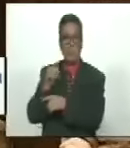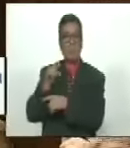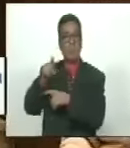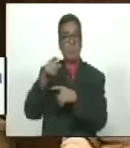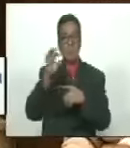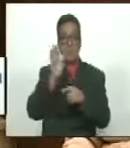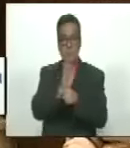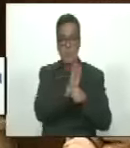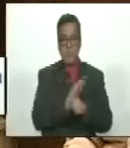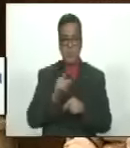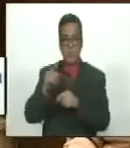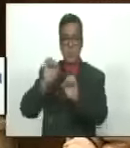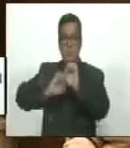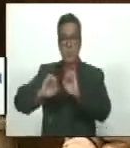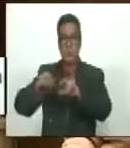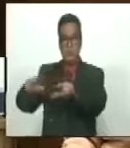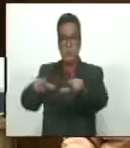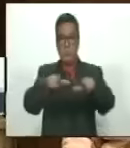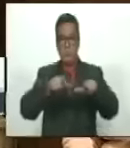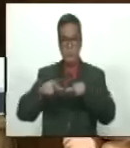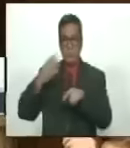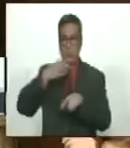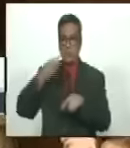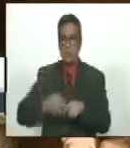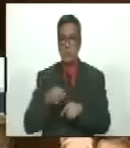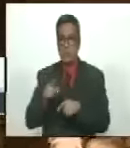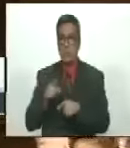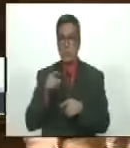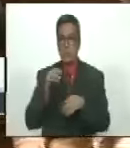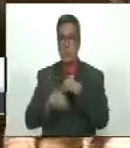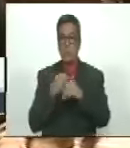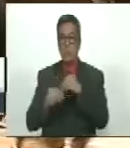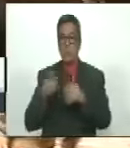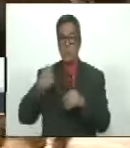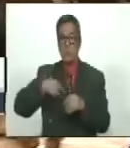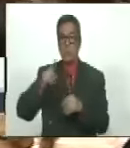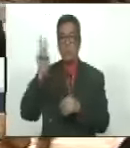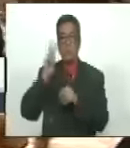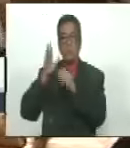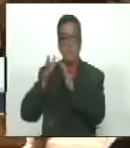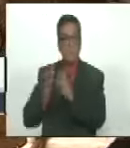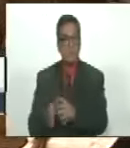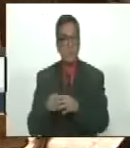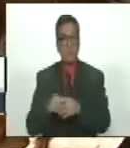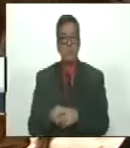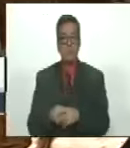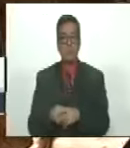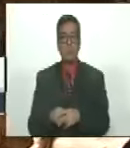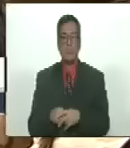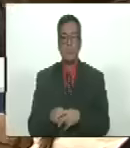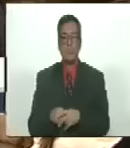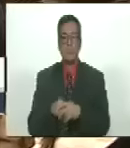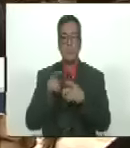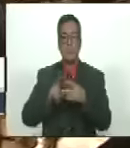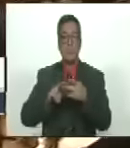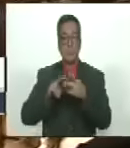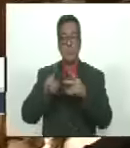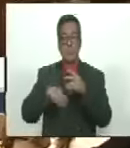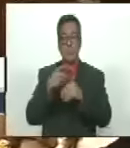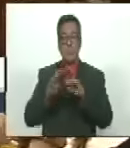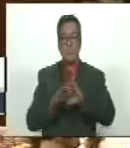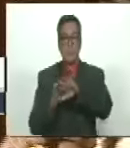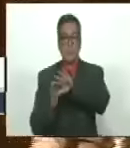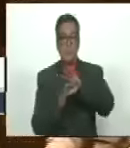la seguridad y defensa de la nación por razones obvias de las condiciones en que estaba Venezuela, y dejando que fuera un